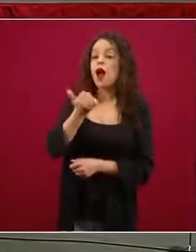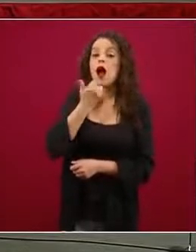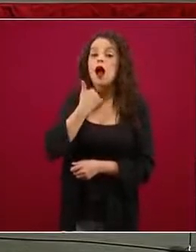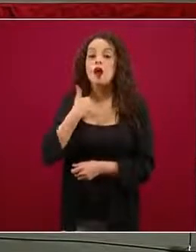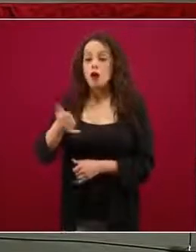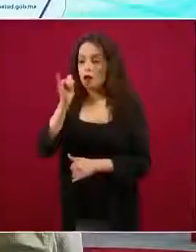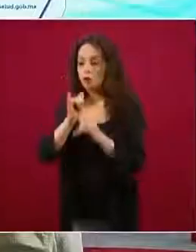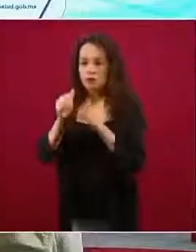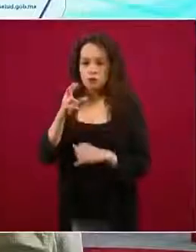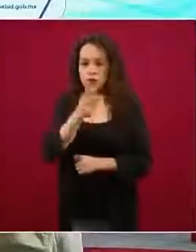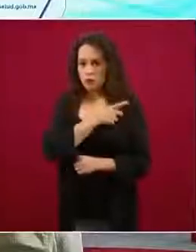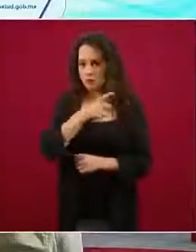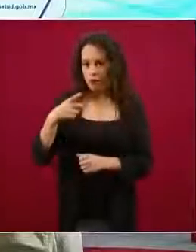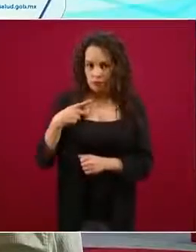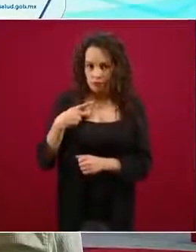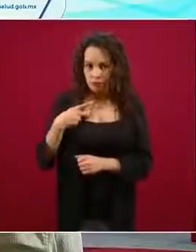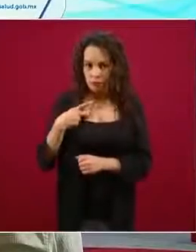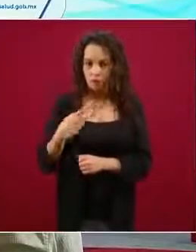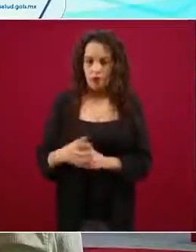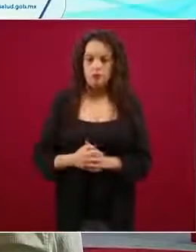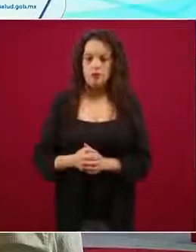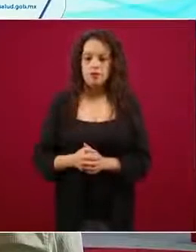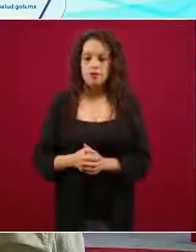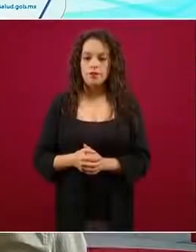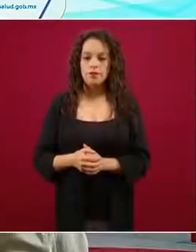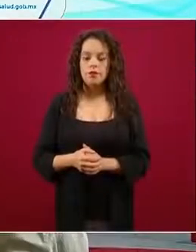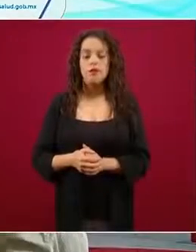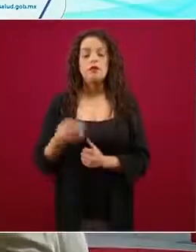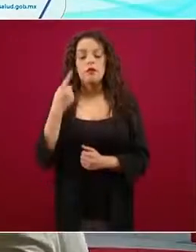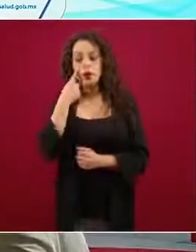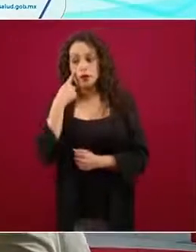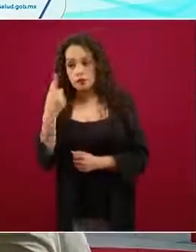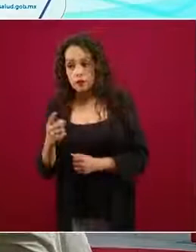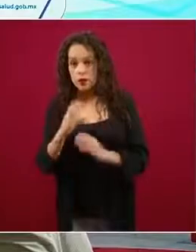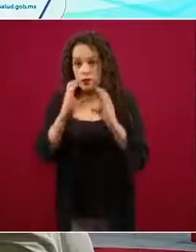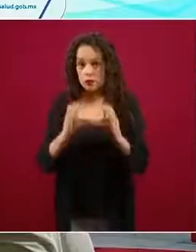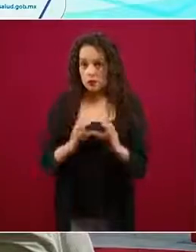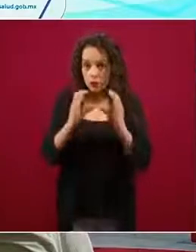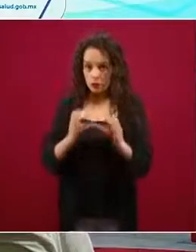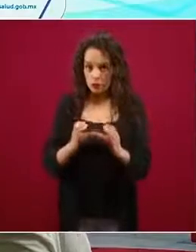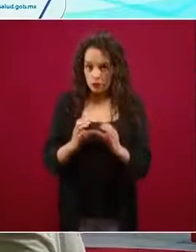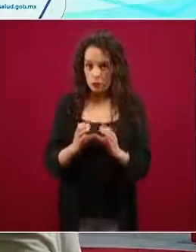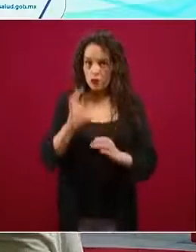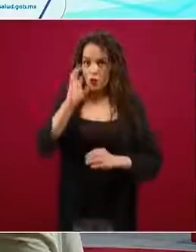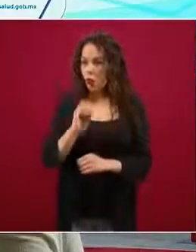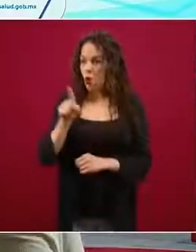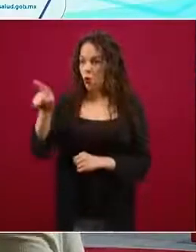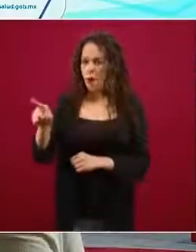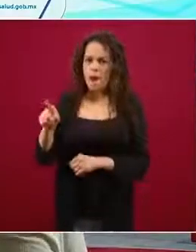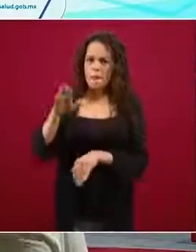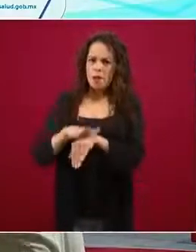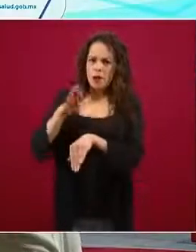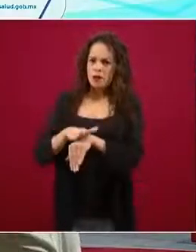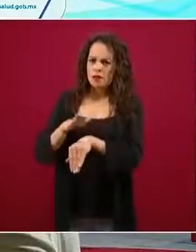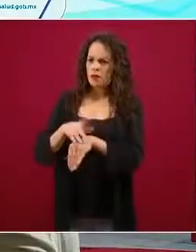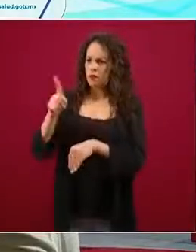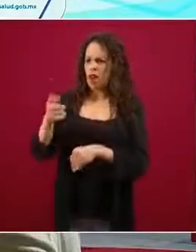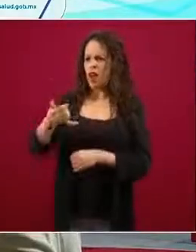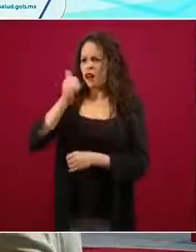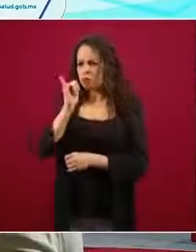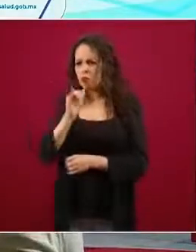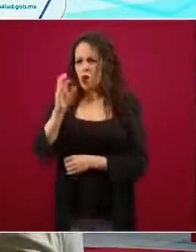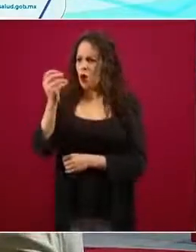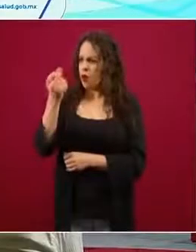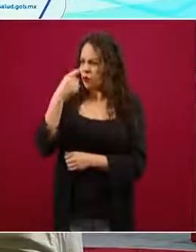si hay consumo de sustancias en nuestra casa o si estas han aumentado, porque finalmente el proceso biológico hace que sean